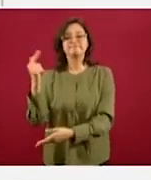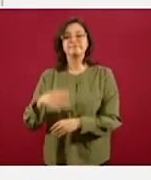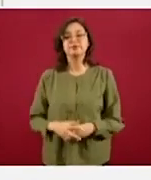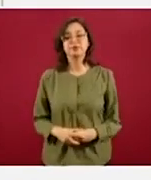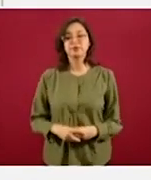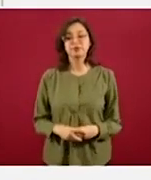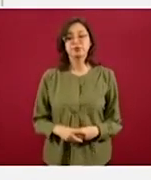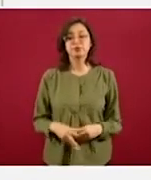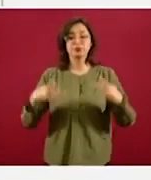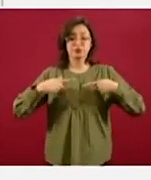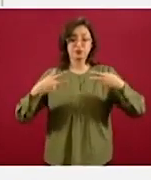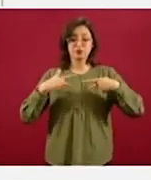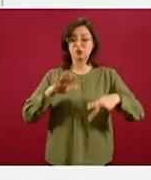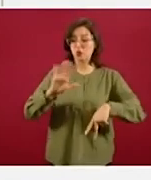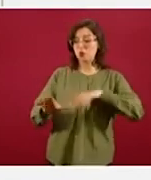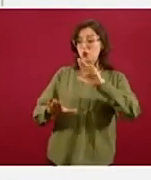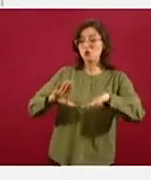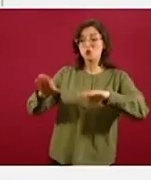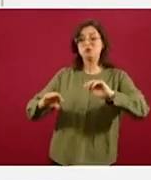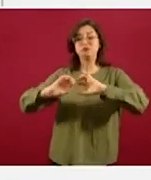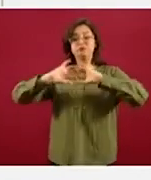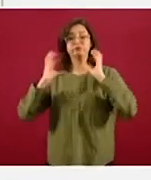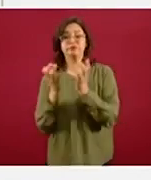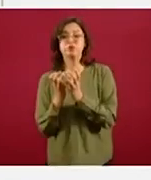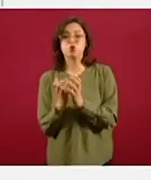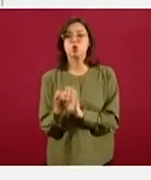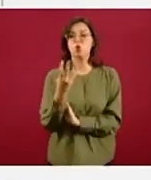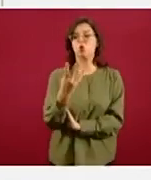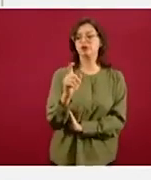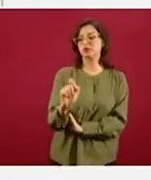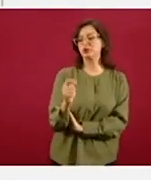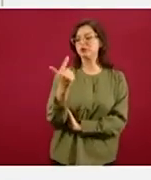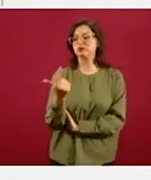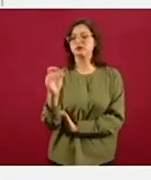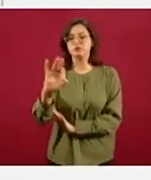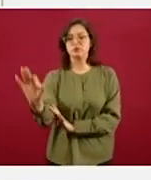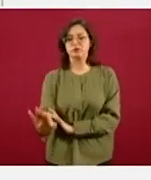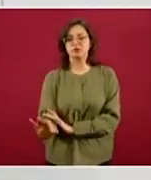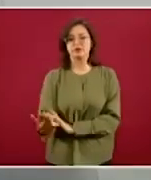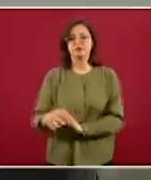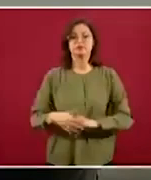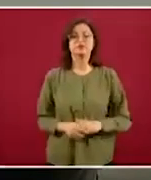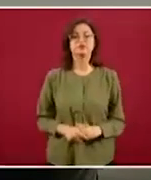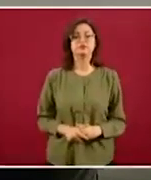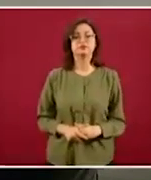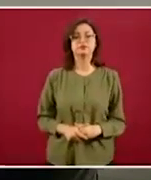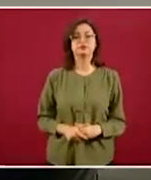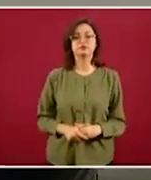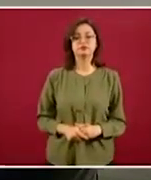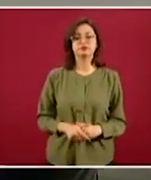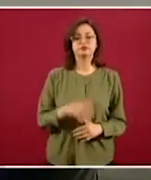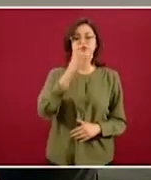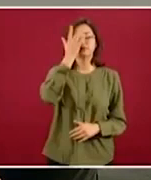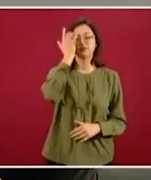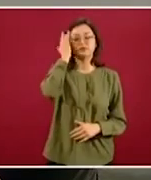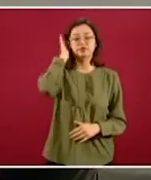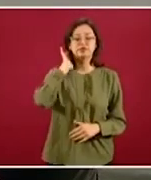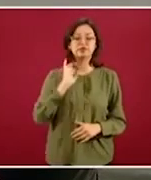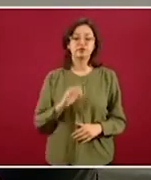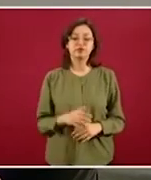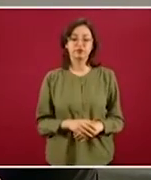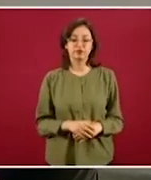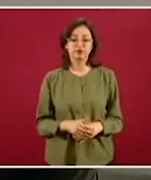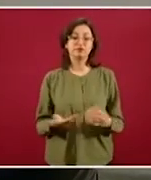de letalidad es del 4.7%. La siguiente, por favor. En nuestro país tenemos una distribución